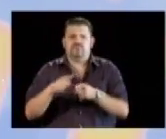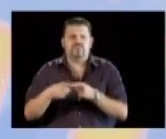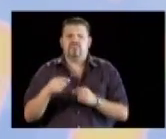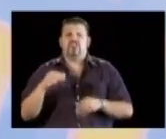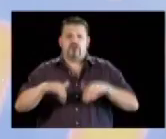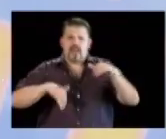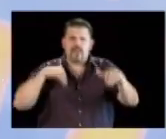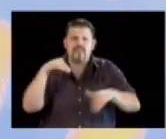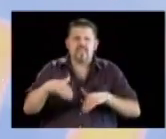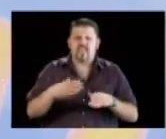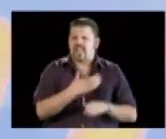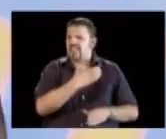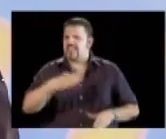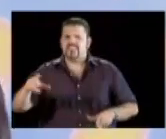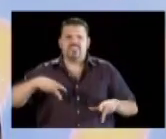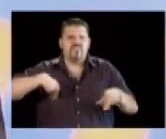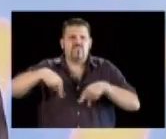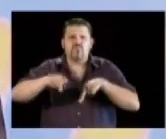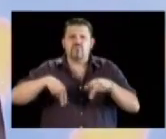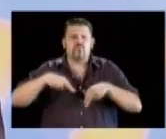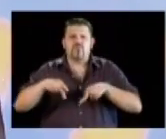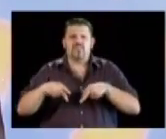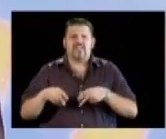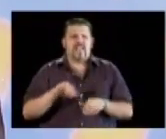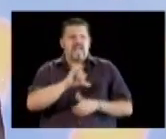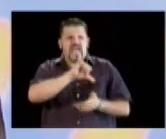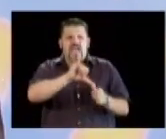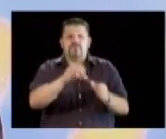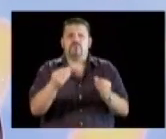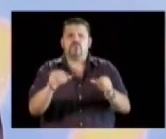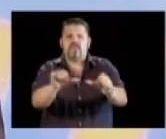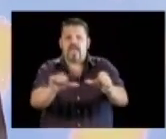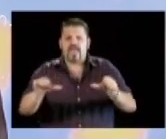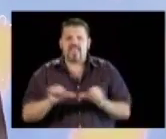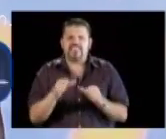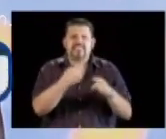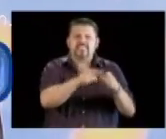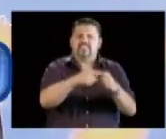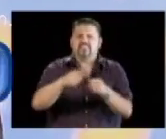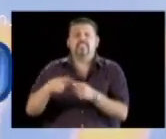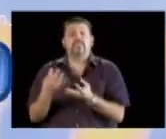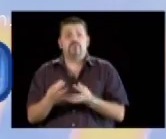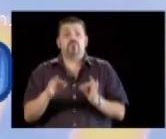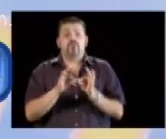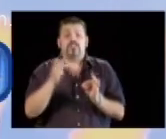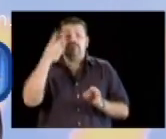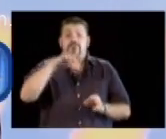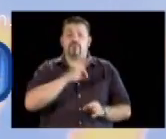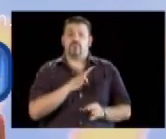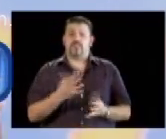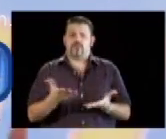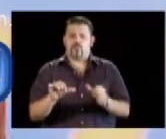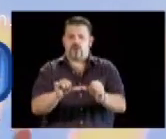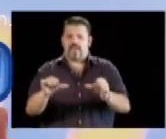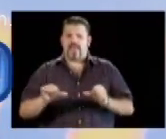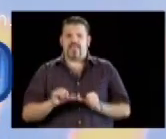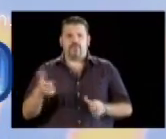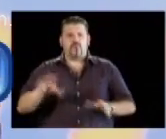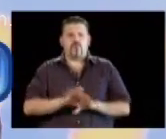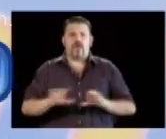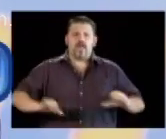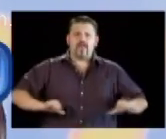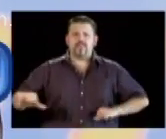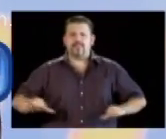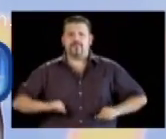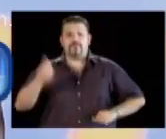canchas de fútbol, tartán, con un área de artes muy, muy importante. El área de artes tiene que ser una parte integral